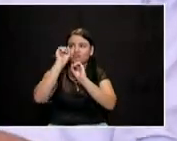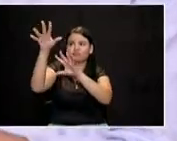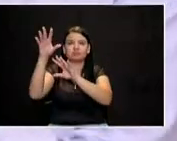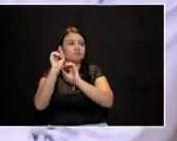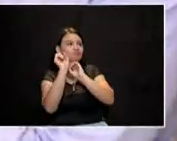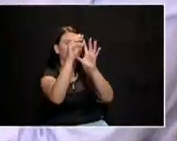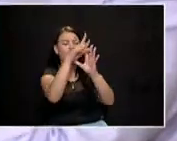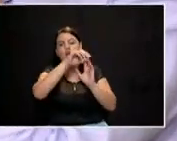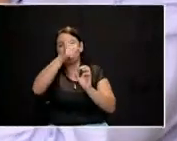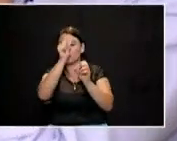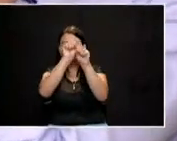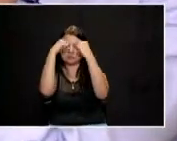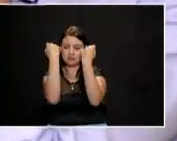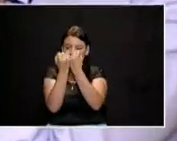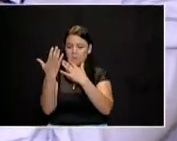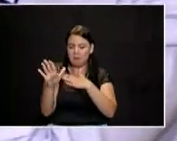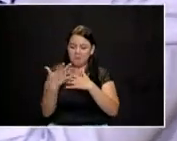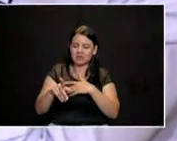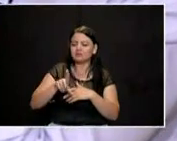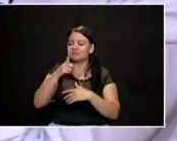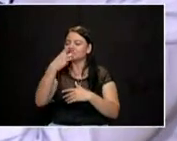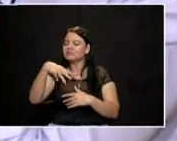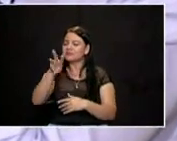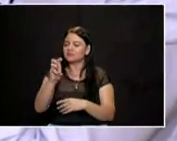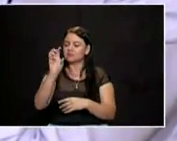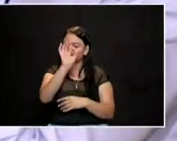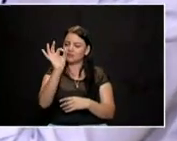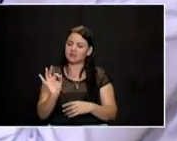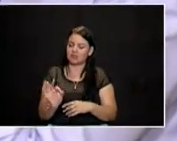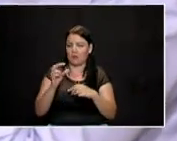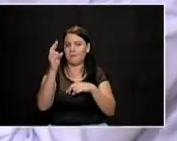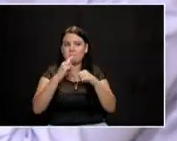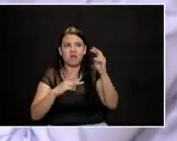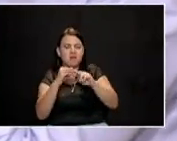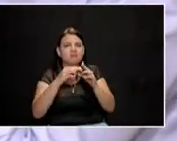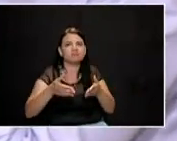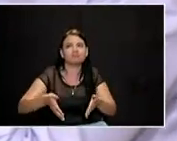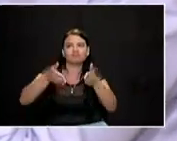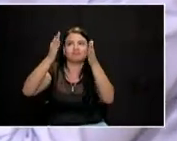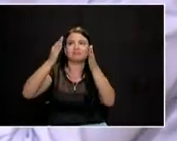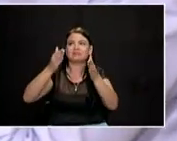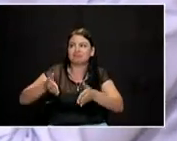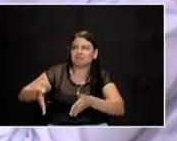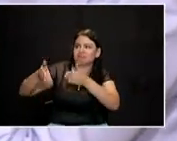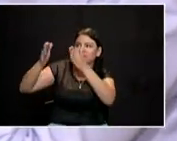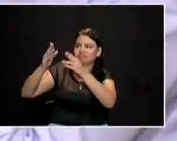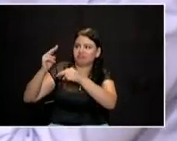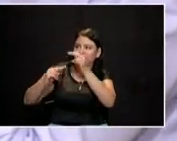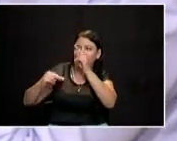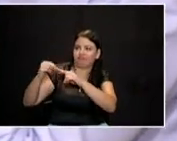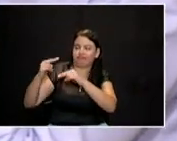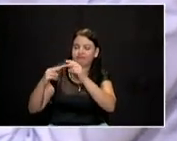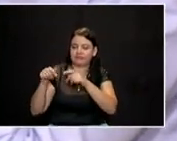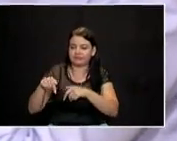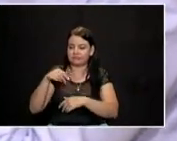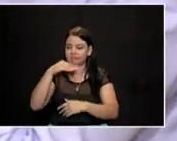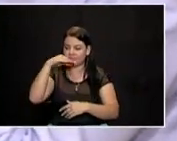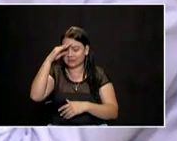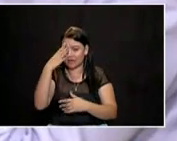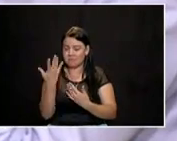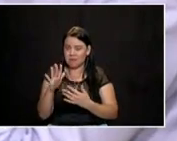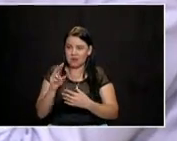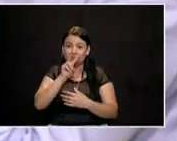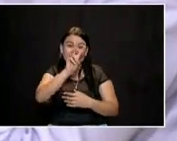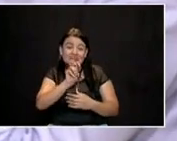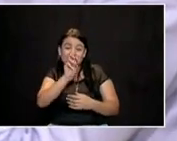el 18% de la construcción en la ciudad de Medellín y el 72% en el resto del